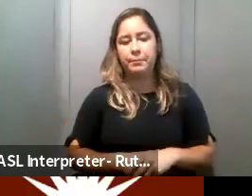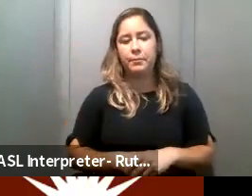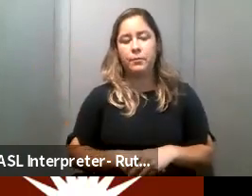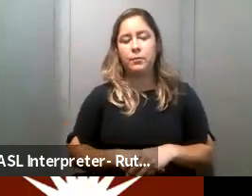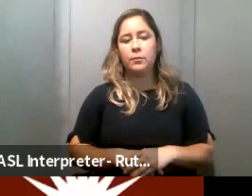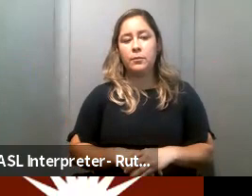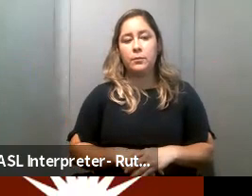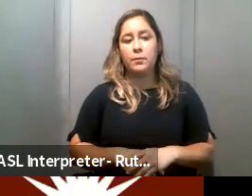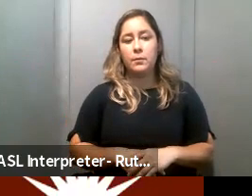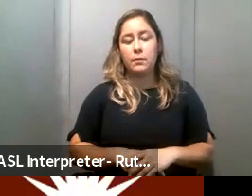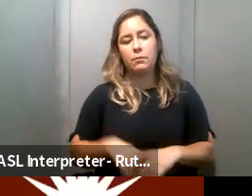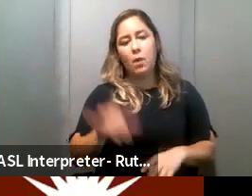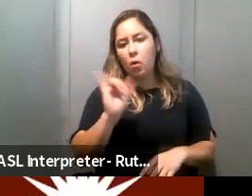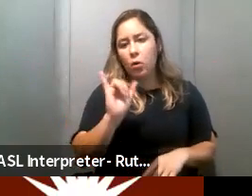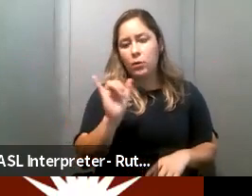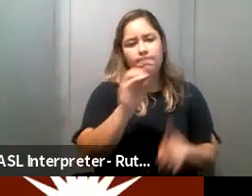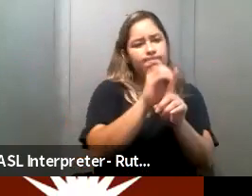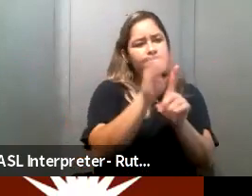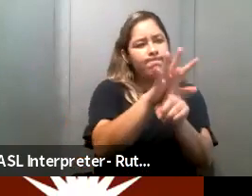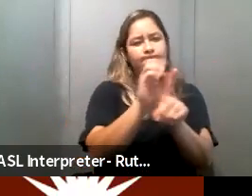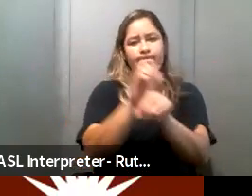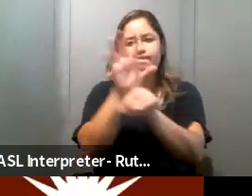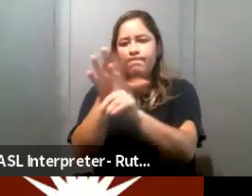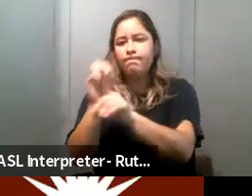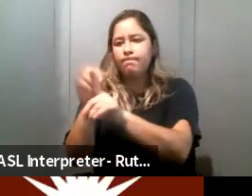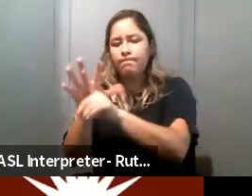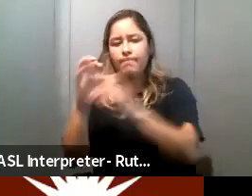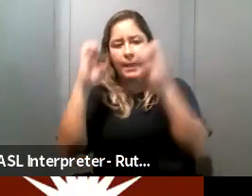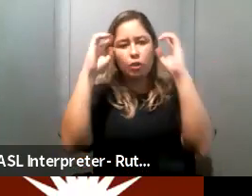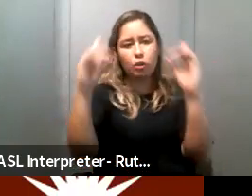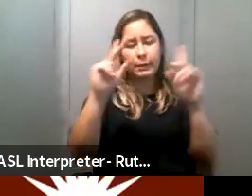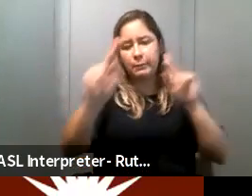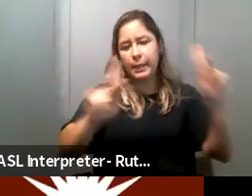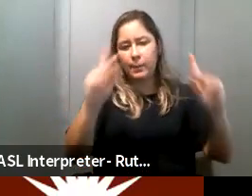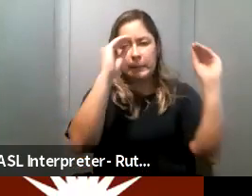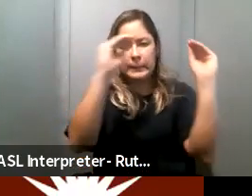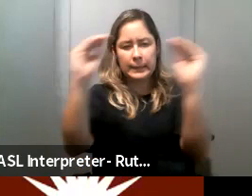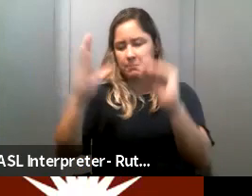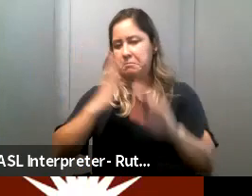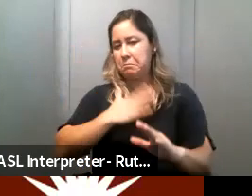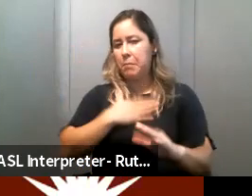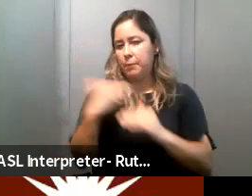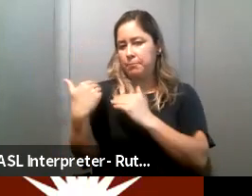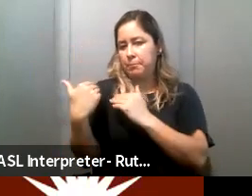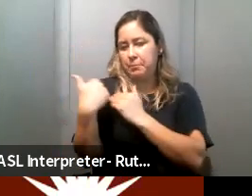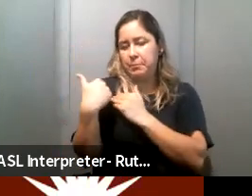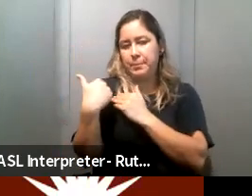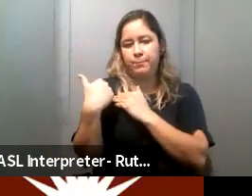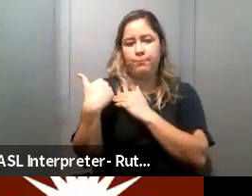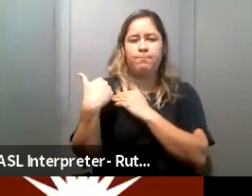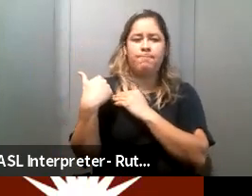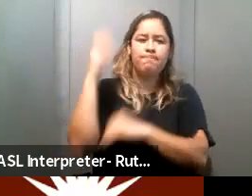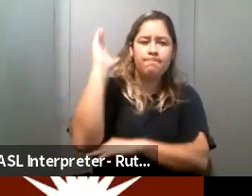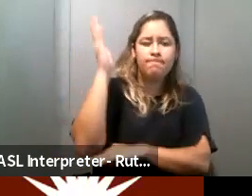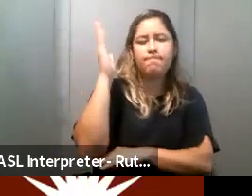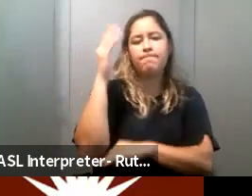concientización y parte de la educación es donde es mi trabajo, hablar sobre los derechos